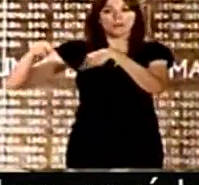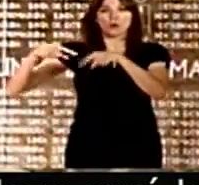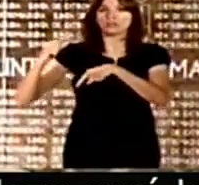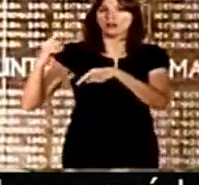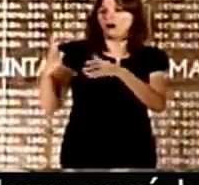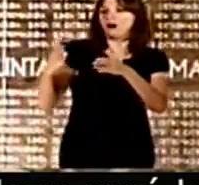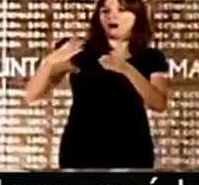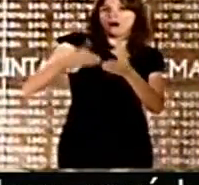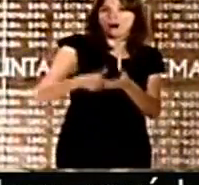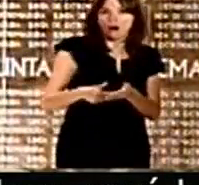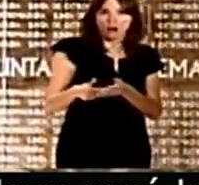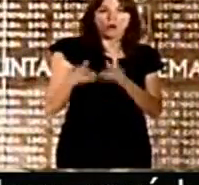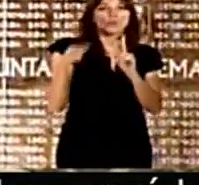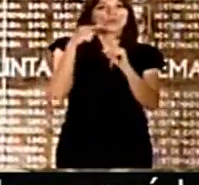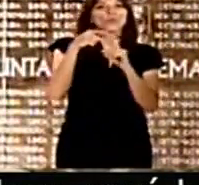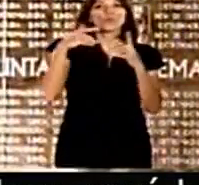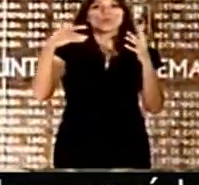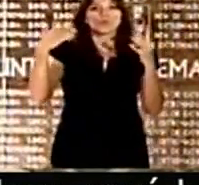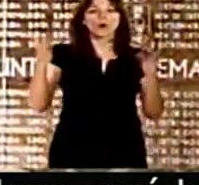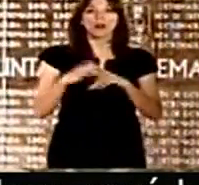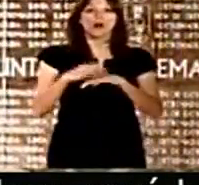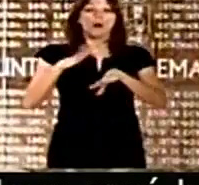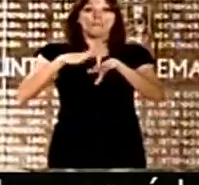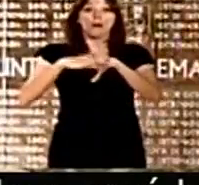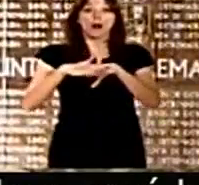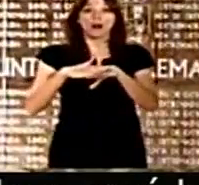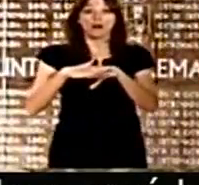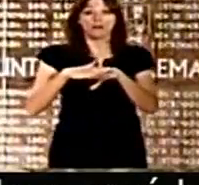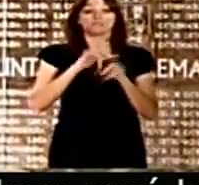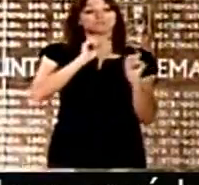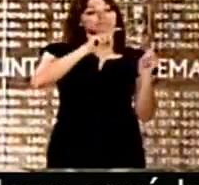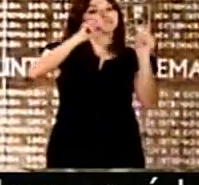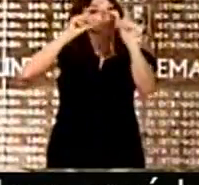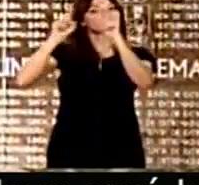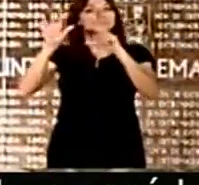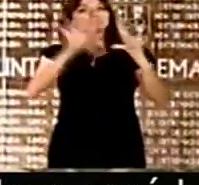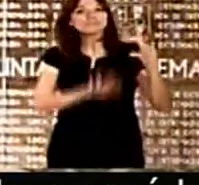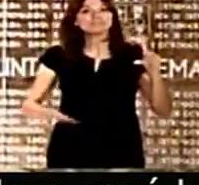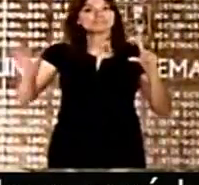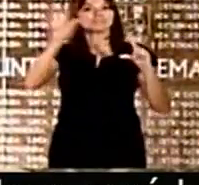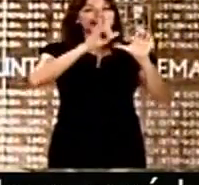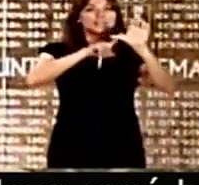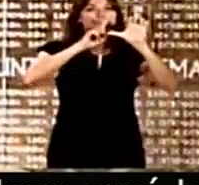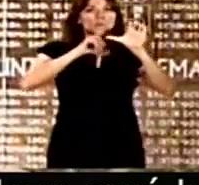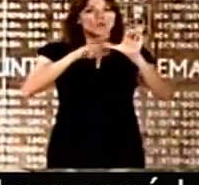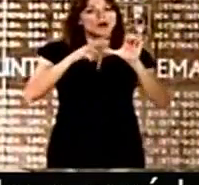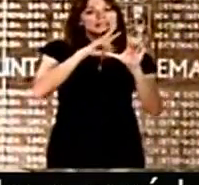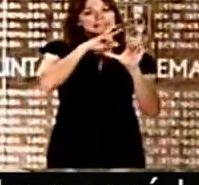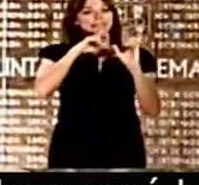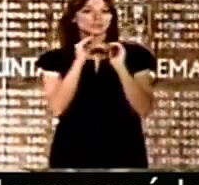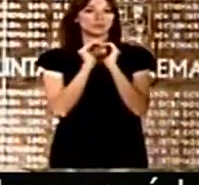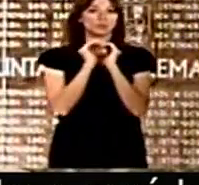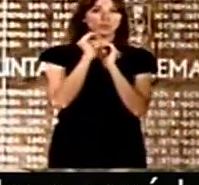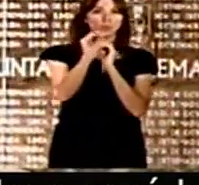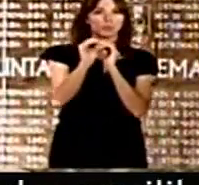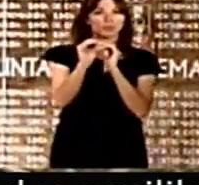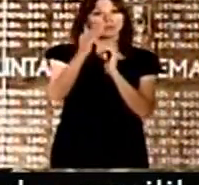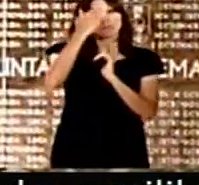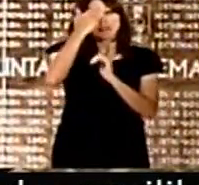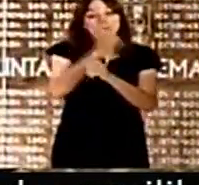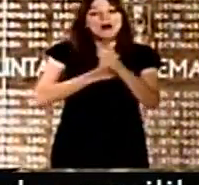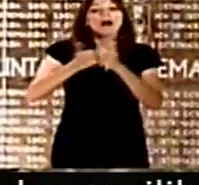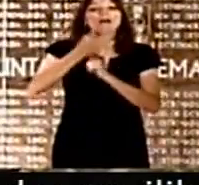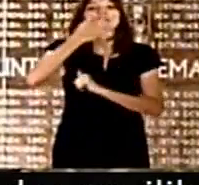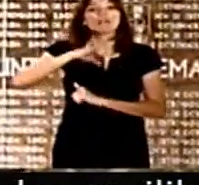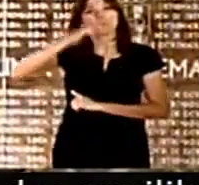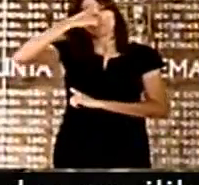poder garantizar la viabilidad y el equilibrio de las rutas que operan en la región, principalmente atendiendo a los municipios más pequeños. Les